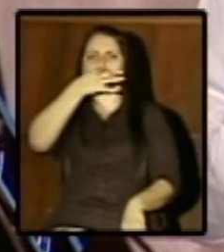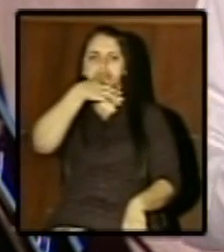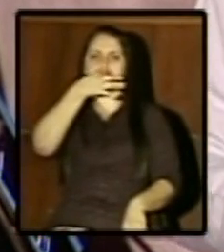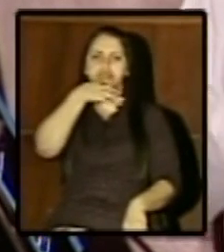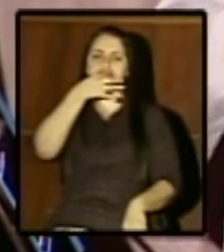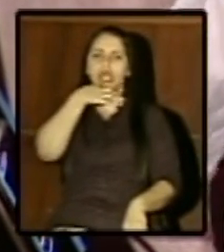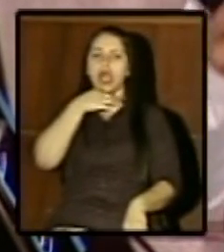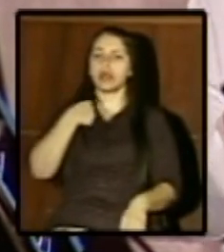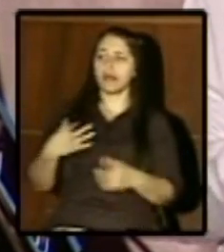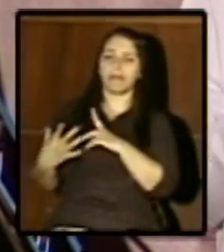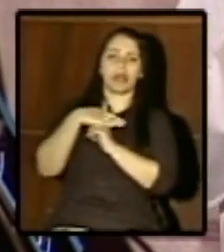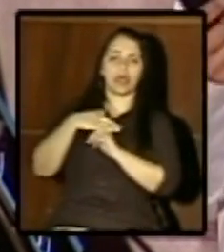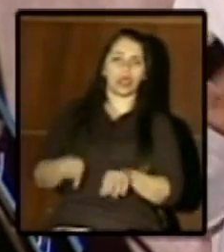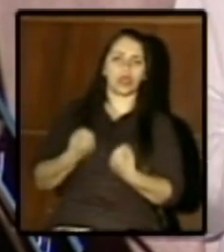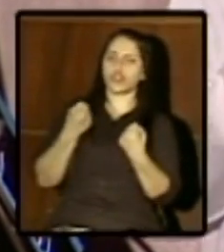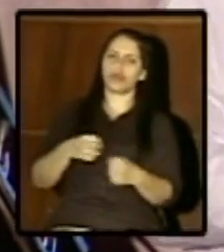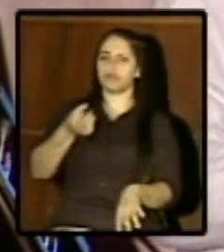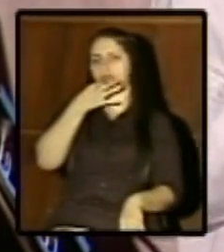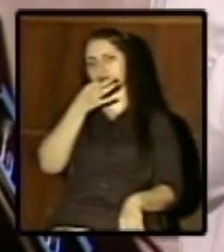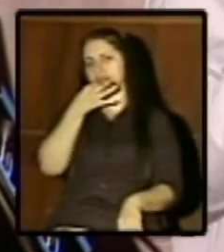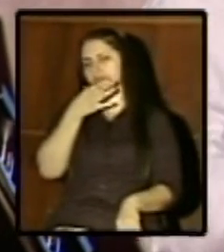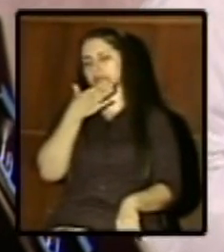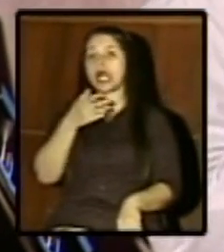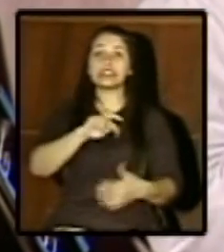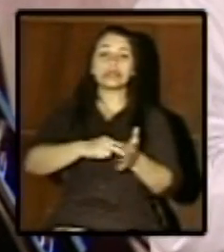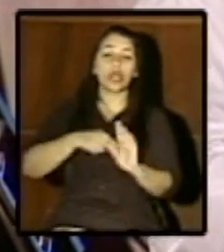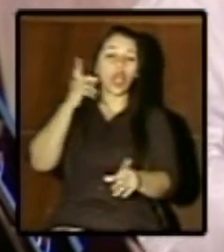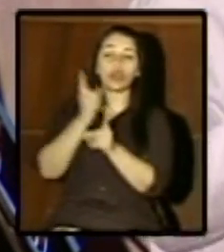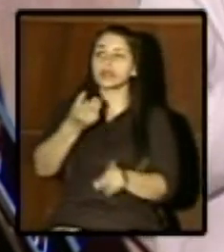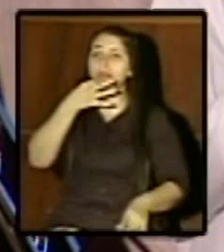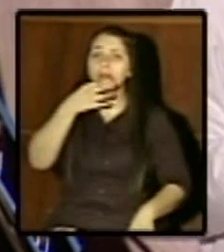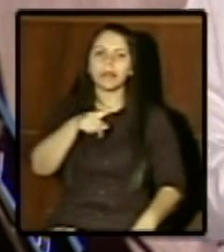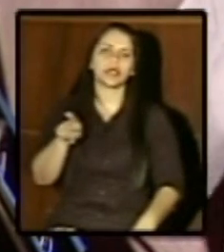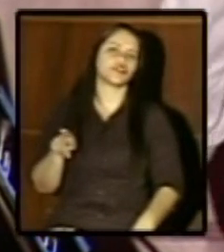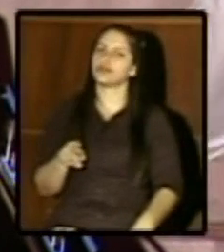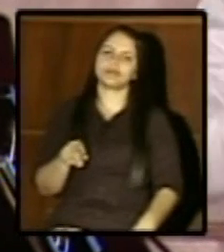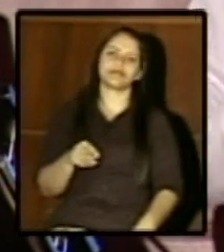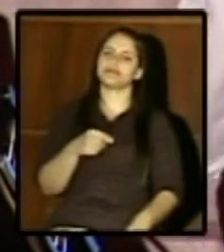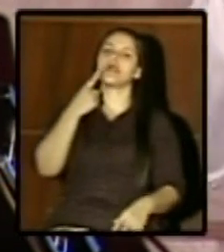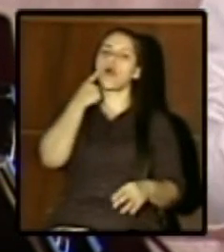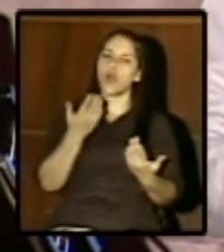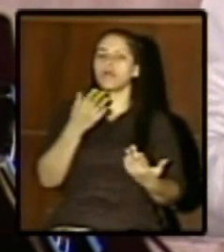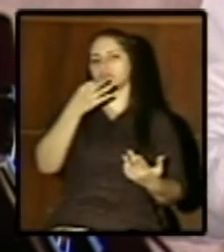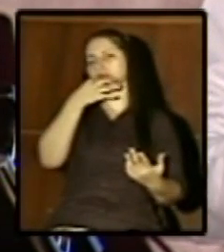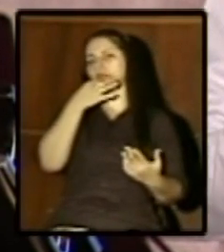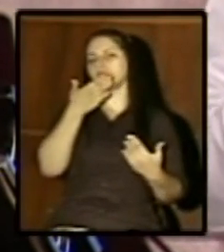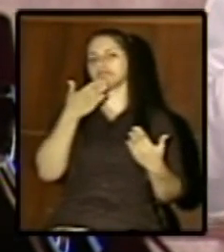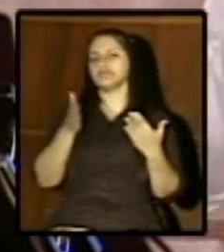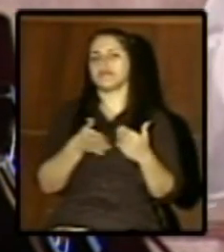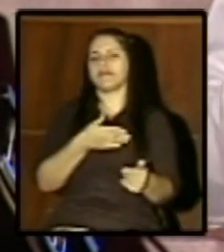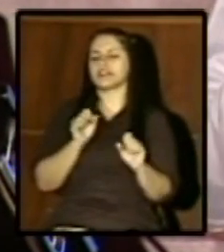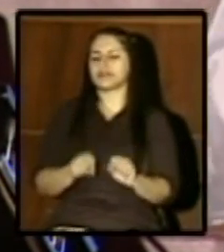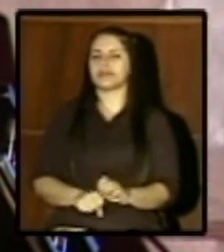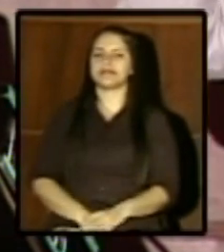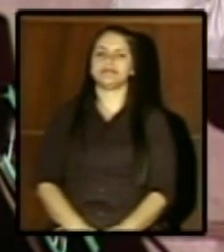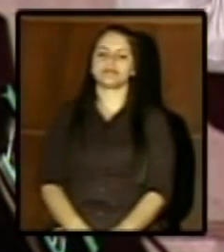y sus combinaciones. Ese sí ha demostrado que tomarlo a largo plazo no es tan nocivo, sin decir que sea pues que no